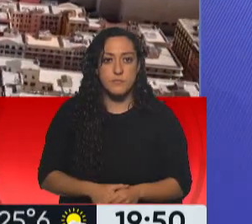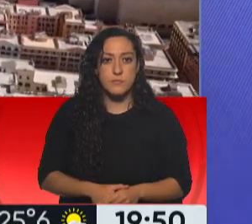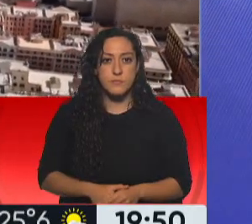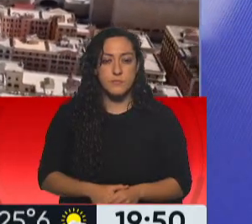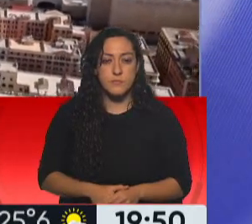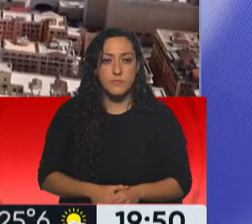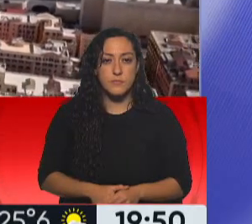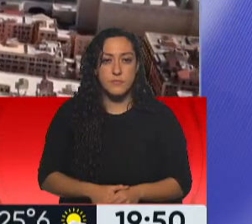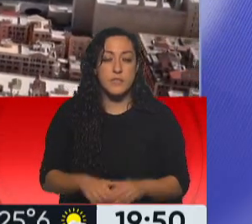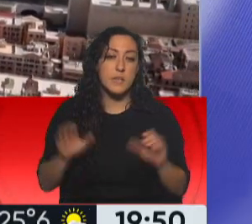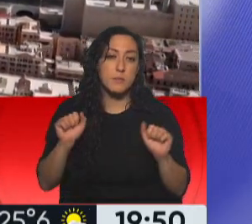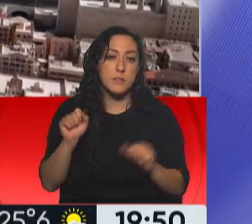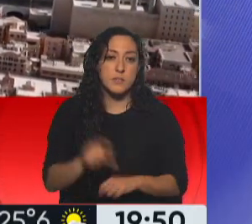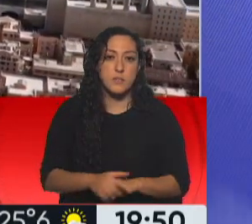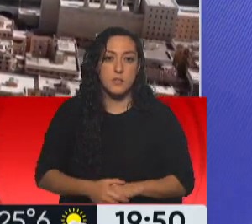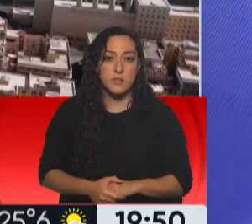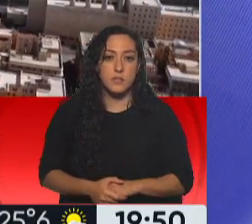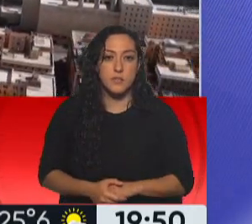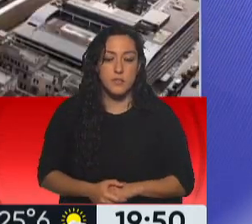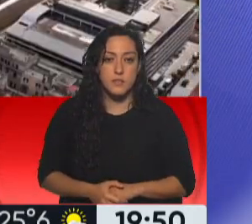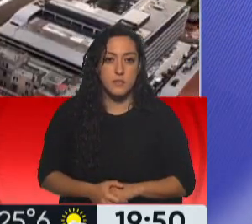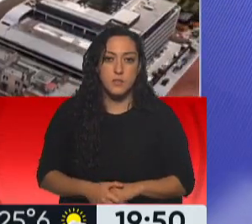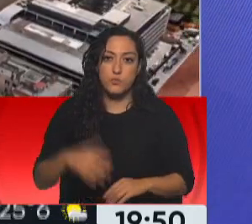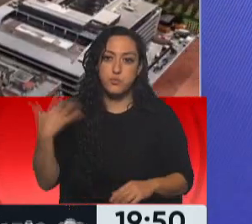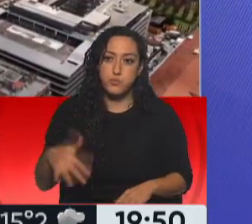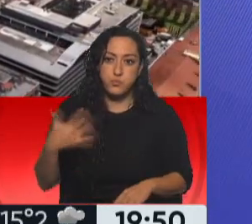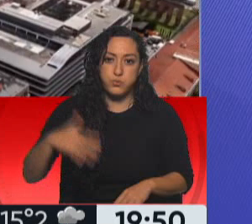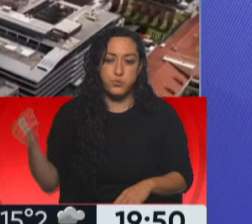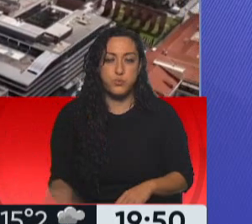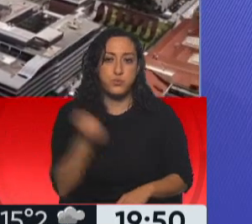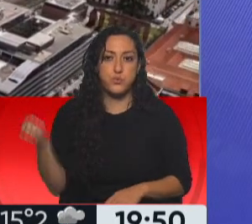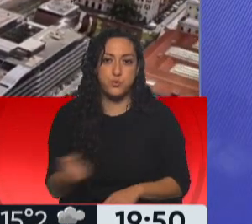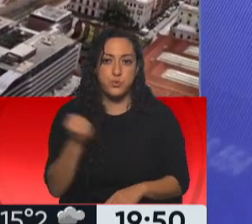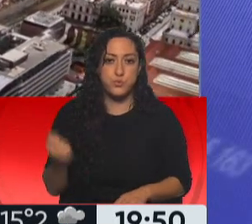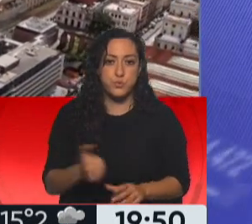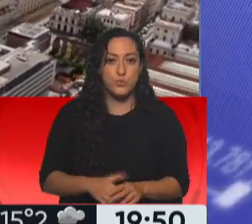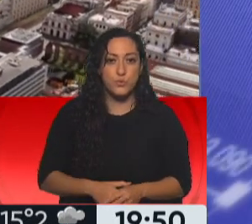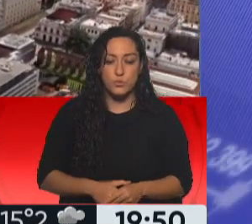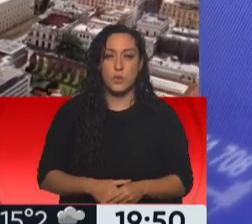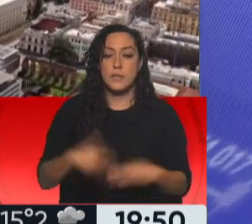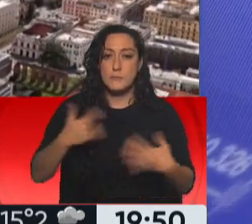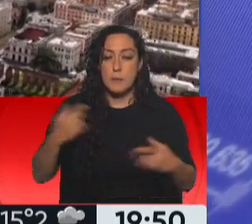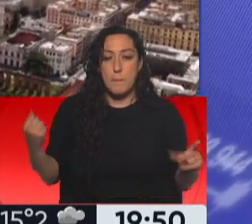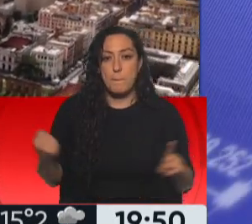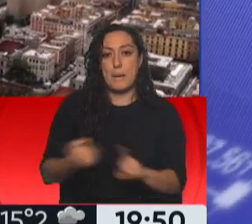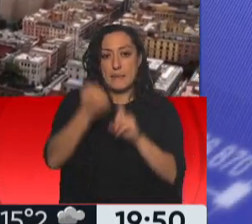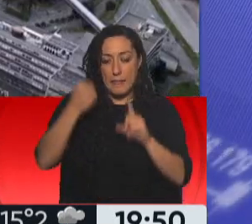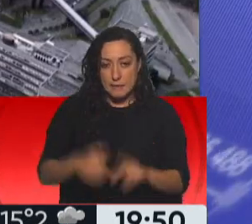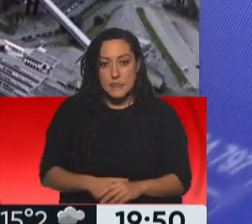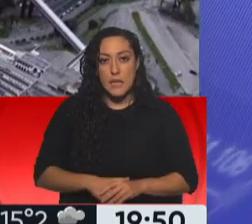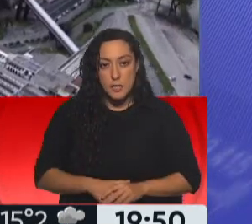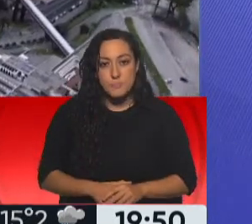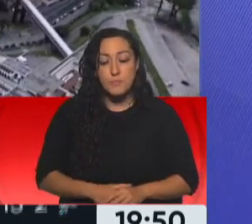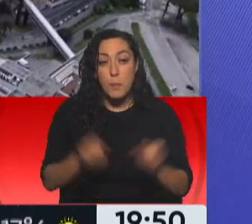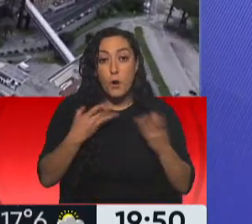último adiós. Hoy dialogamos con el secretario de Culto de la Nación y nos decía lo siguiente. Ale, impactante lo que estás contando, porque